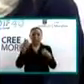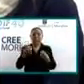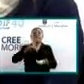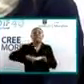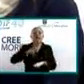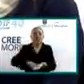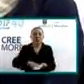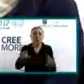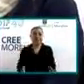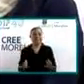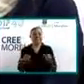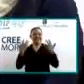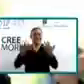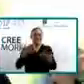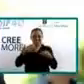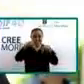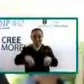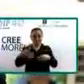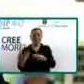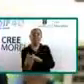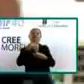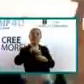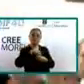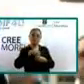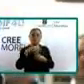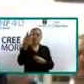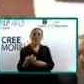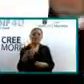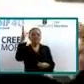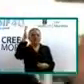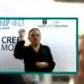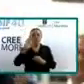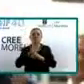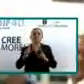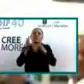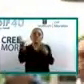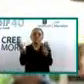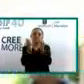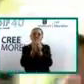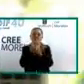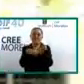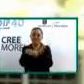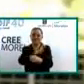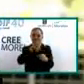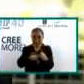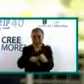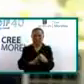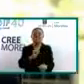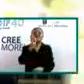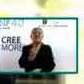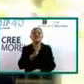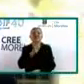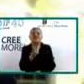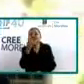que traemos de la inclusión, de este concepto de rehabilitación con educación especial, resulta que la señora Angélica